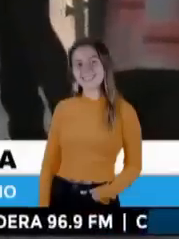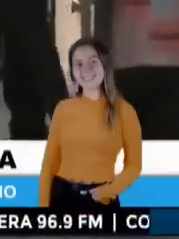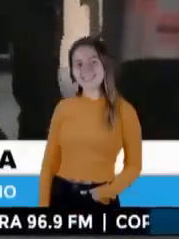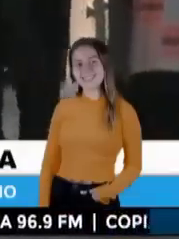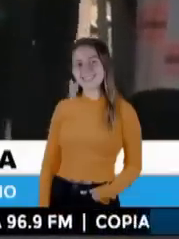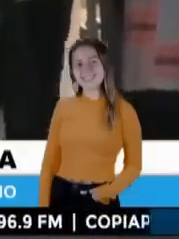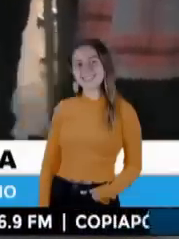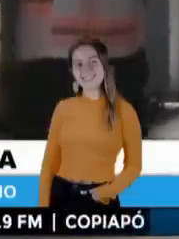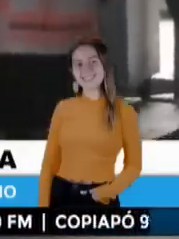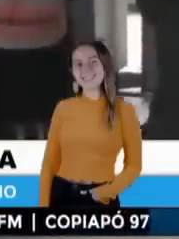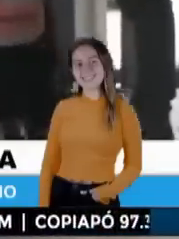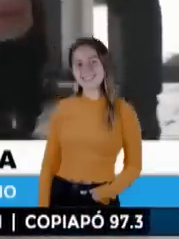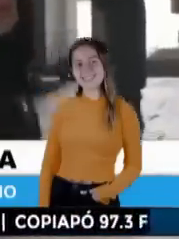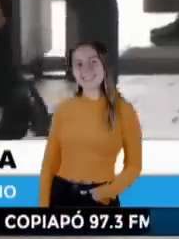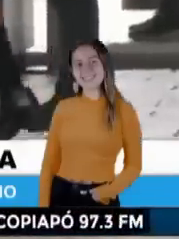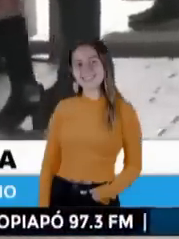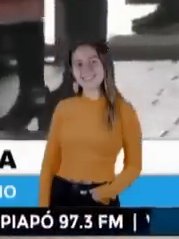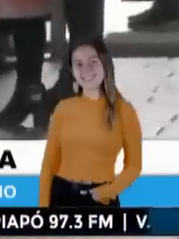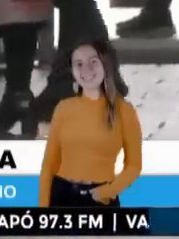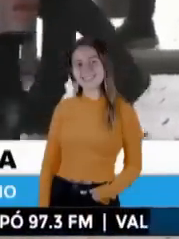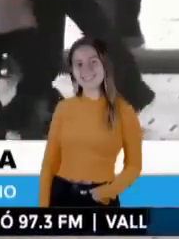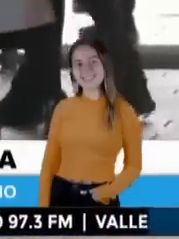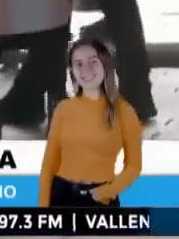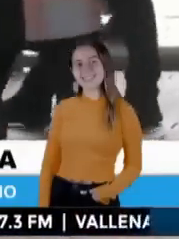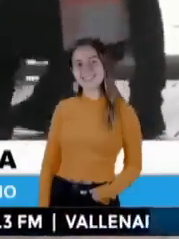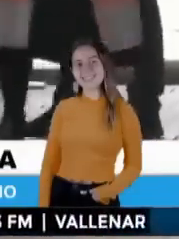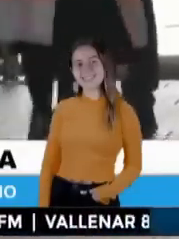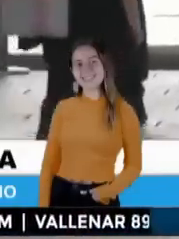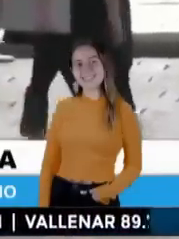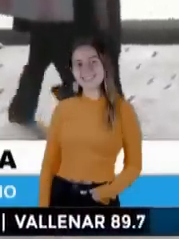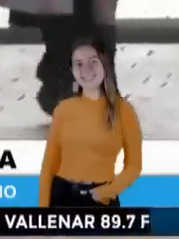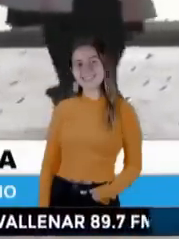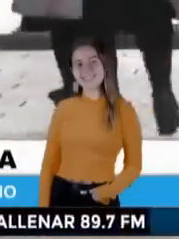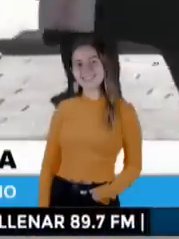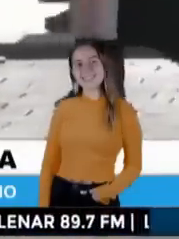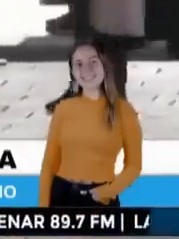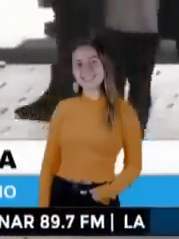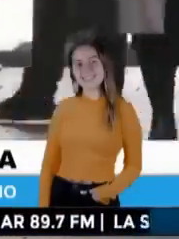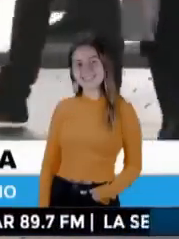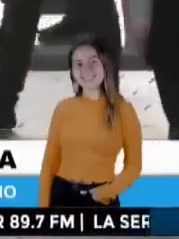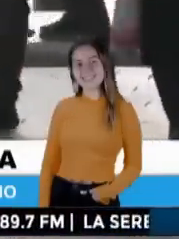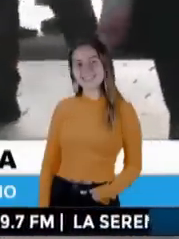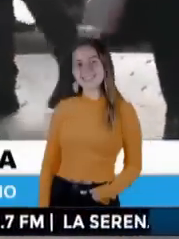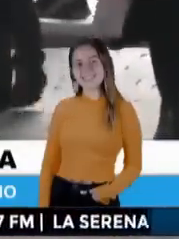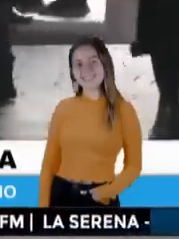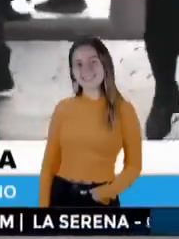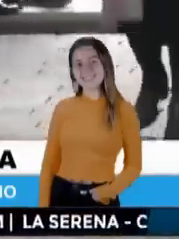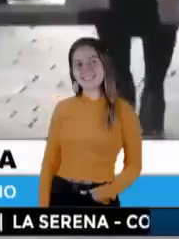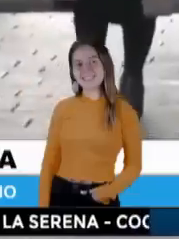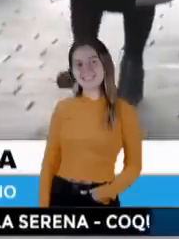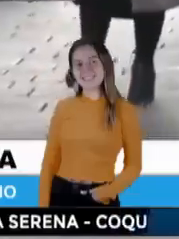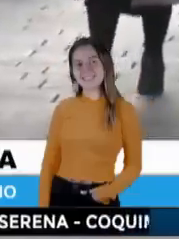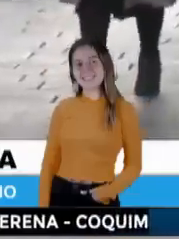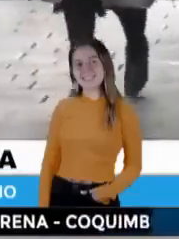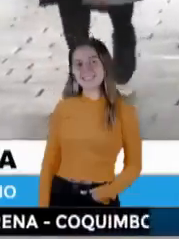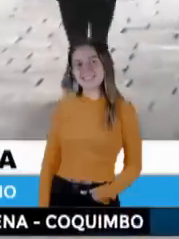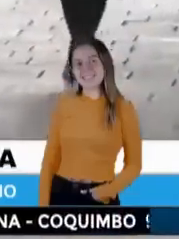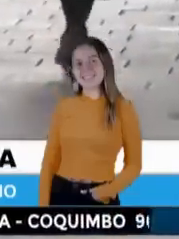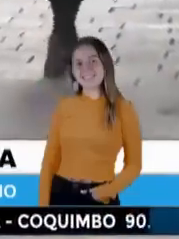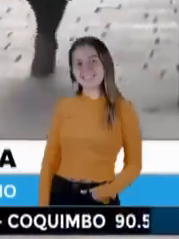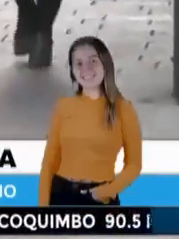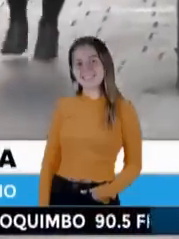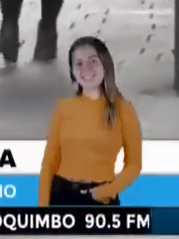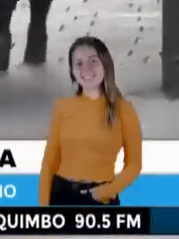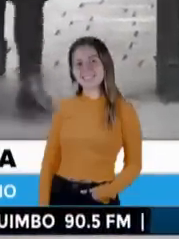Cristiana no haya medias tintas. Es por esto que convocaron a la Junta Nacional, una instancia que se desarrollará hoy, reunirá a los